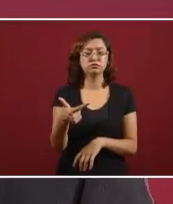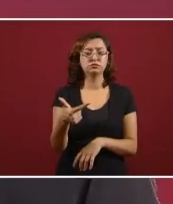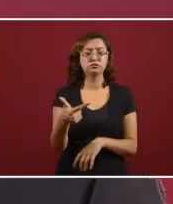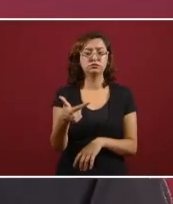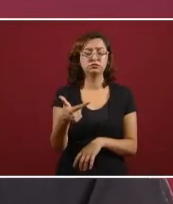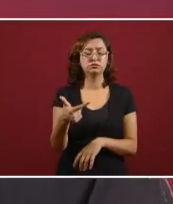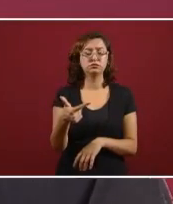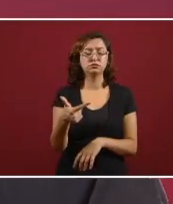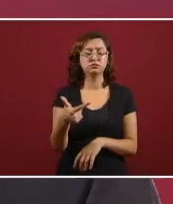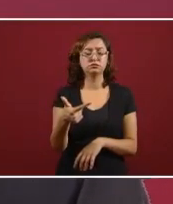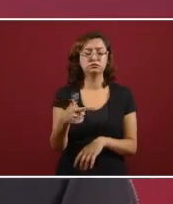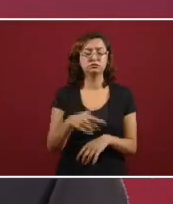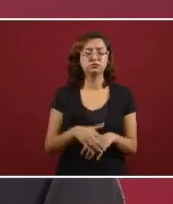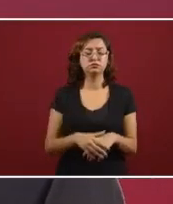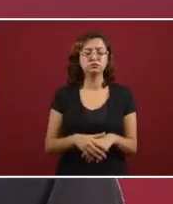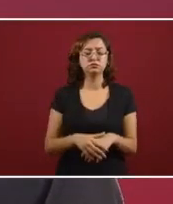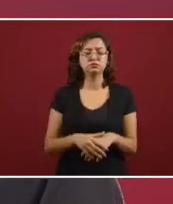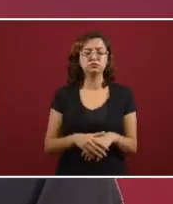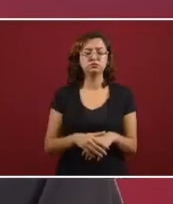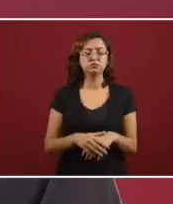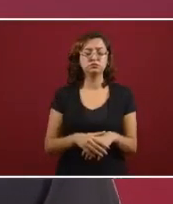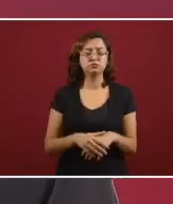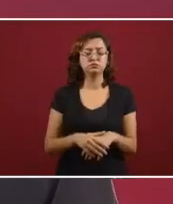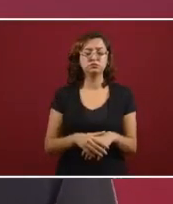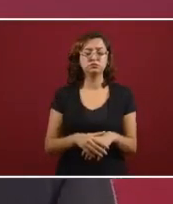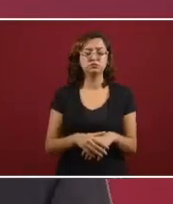1857, se acotó